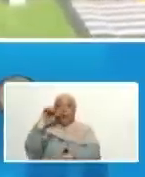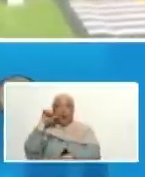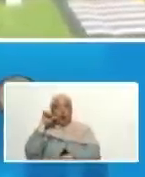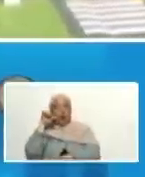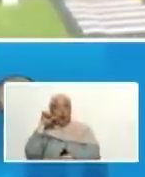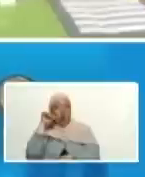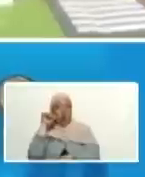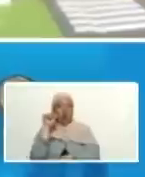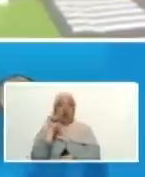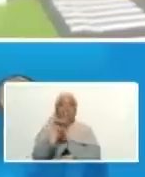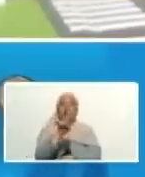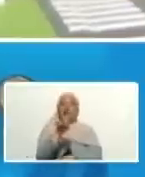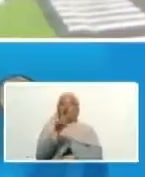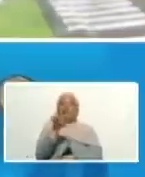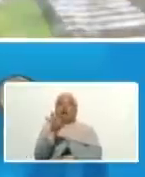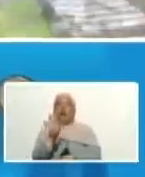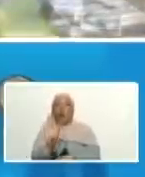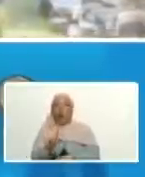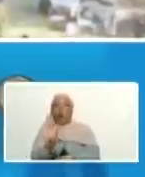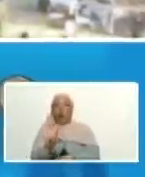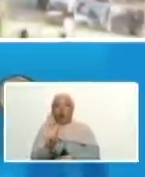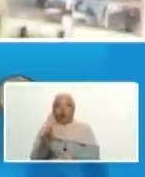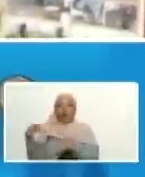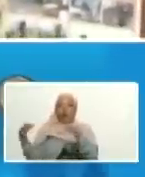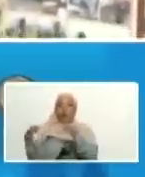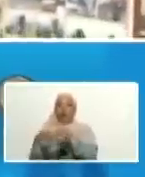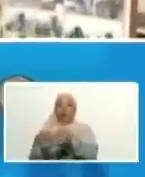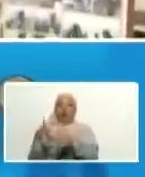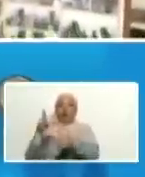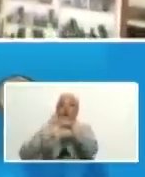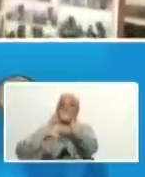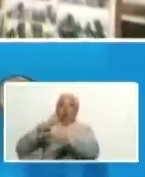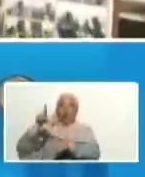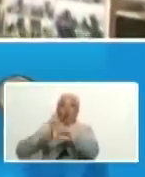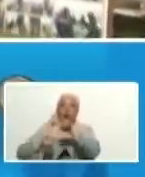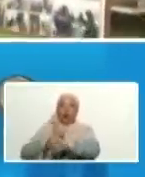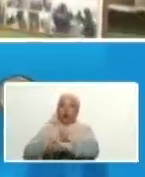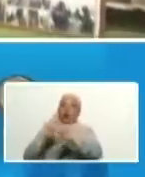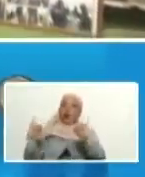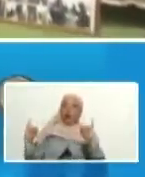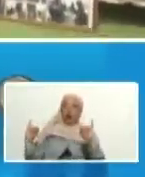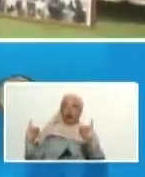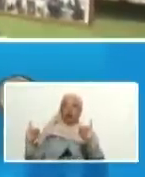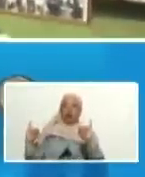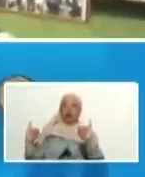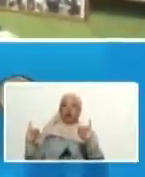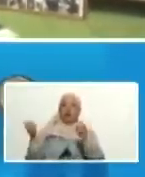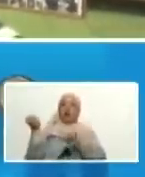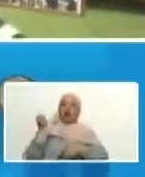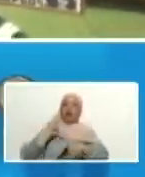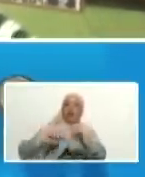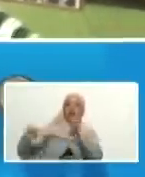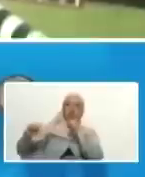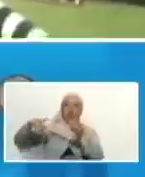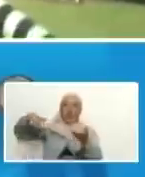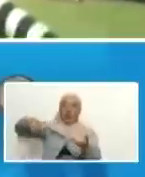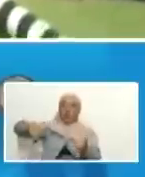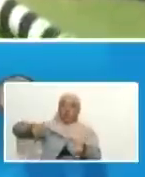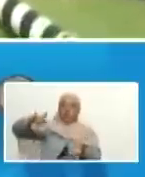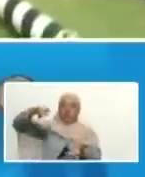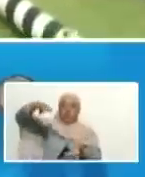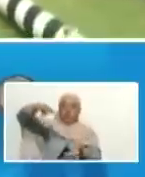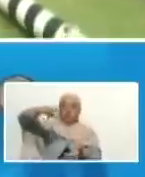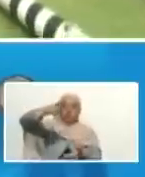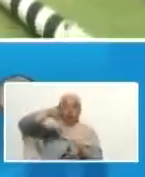destruido 124 estructuras logísticas. A nivel de la defensa antiaérea, se